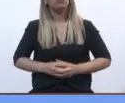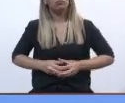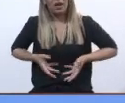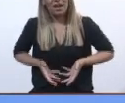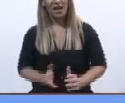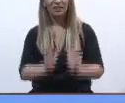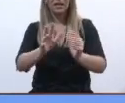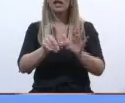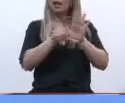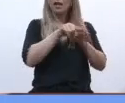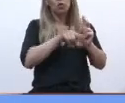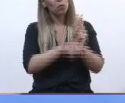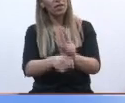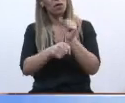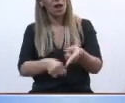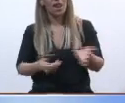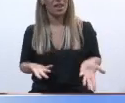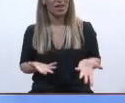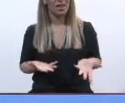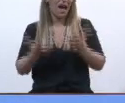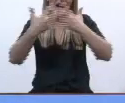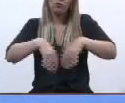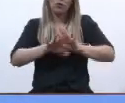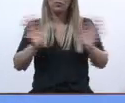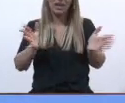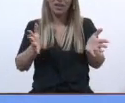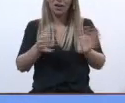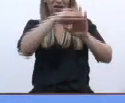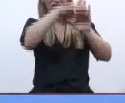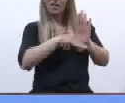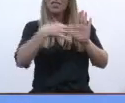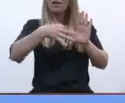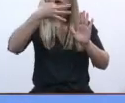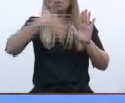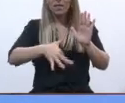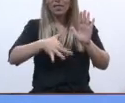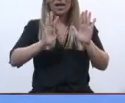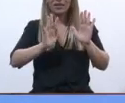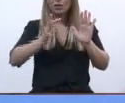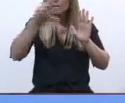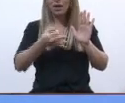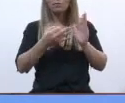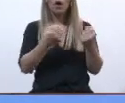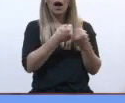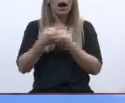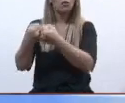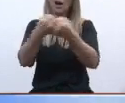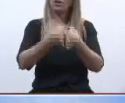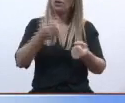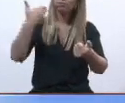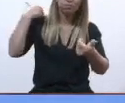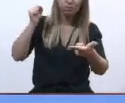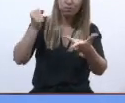presidenta. Queridas senadoras y senadores, hay que interpretar con la buena fe de los tratados. Y bien